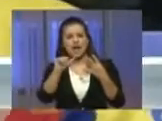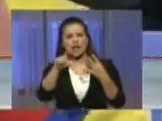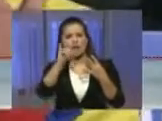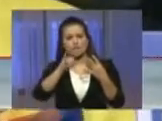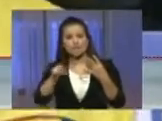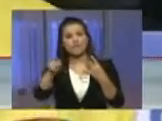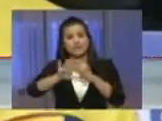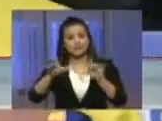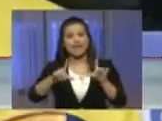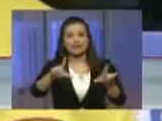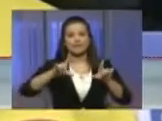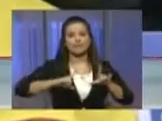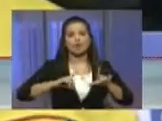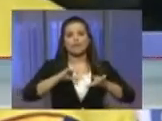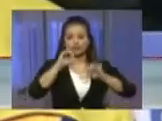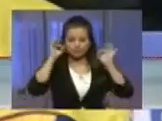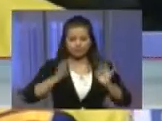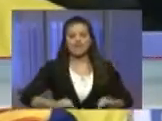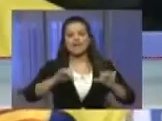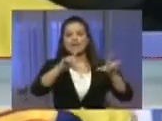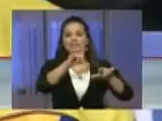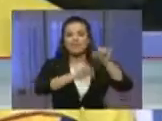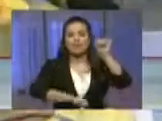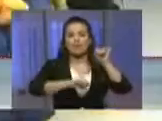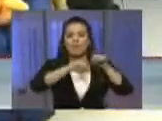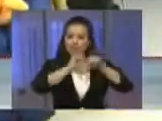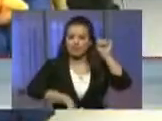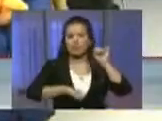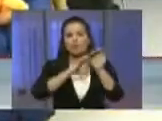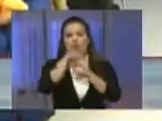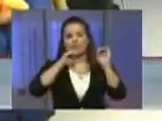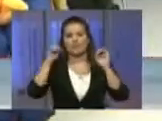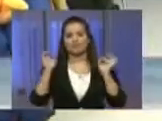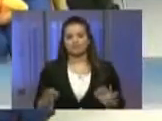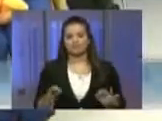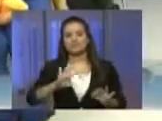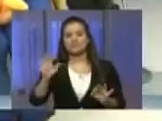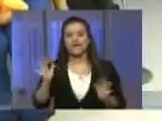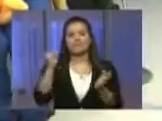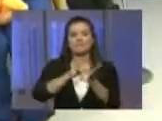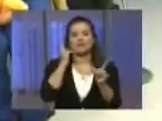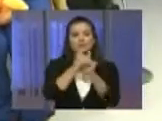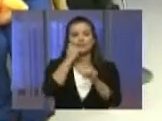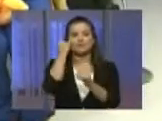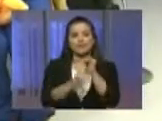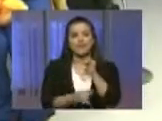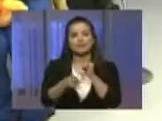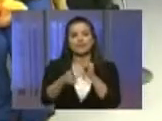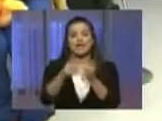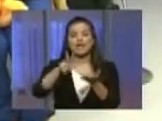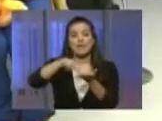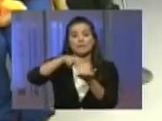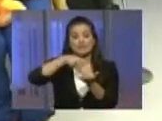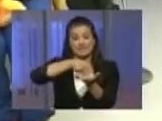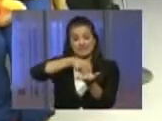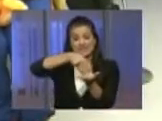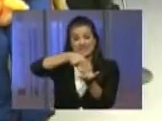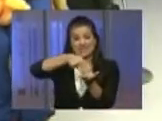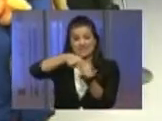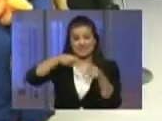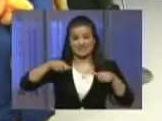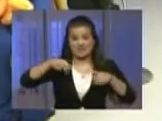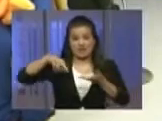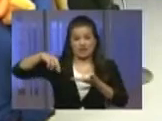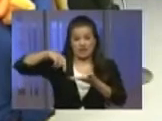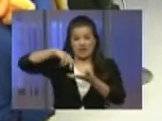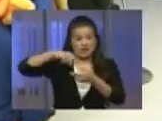diploma olímpico ya está Jessica López en la final de gimnasia artística en aparatos también va a ir a la